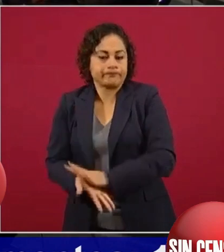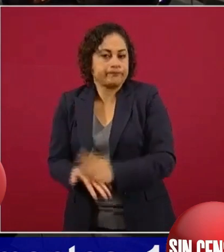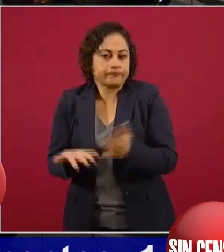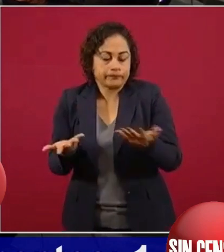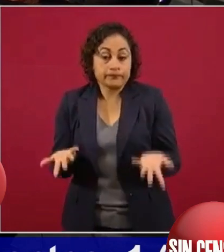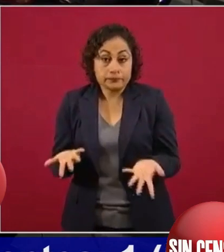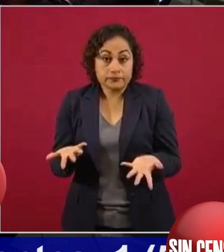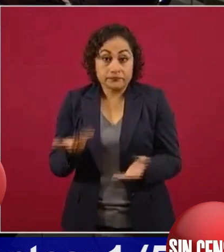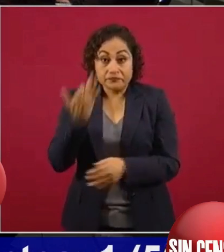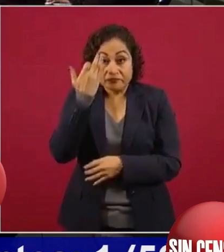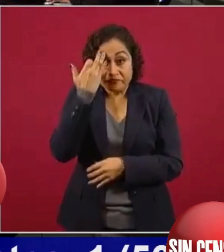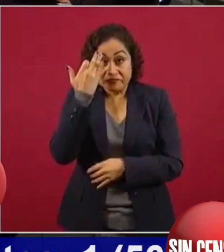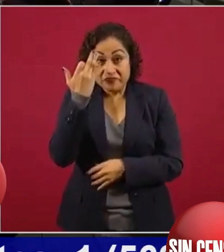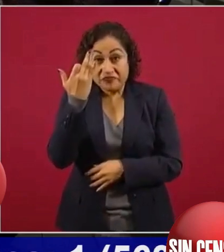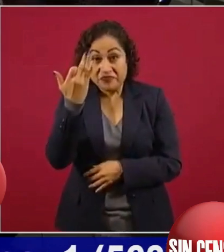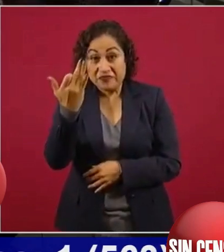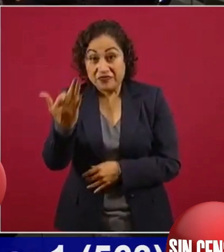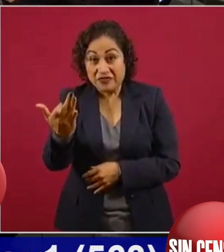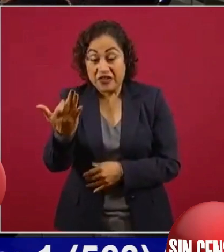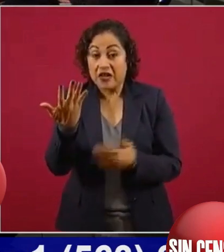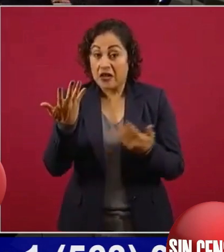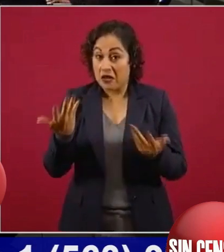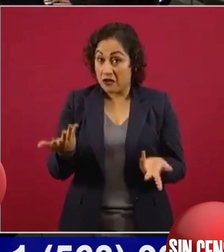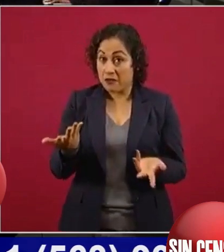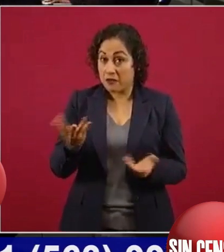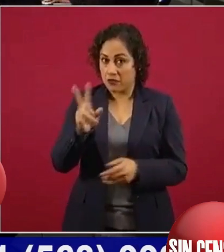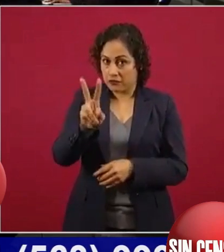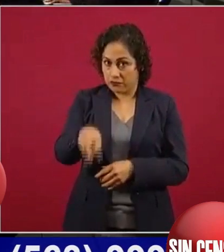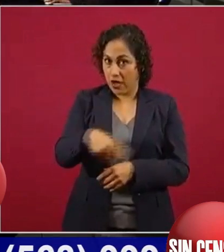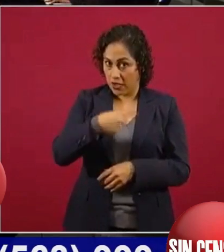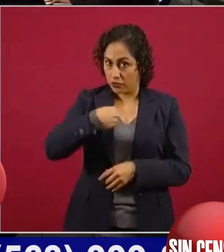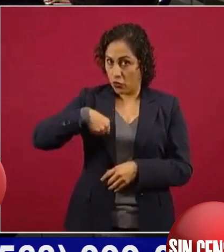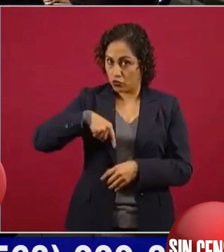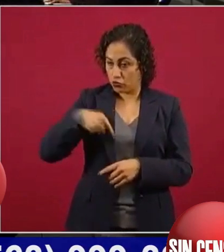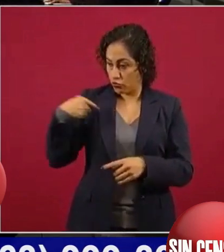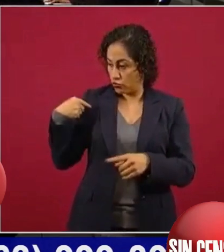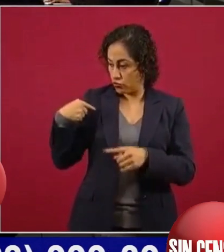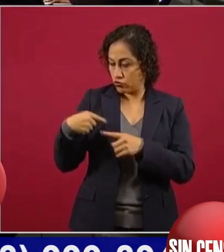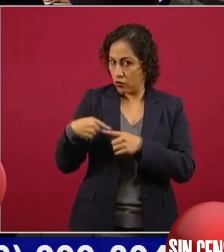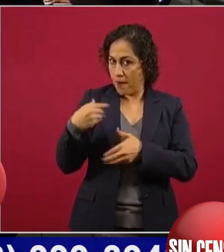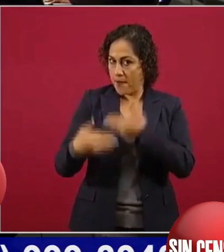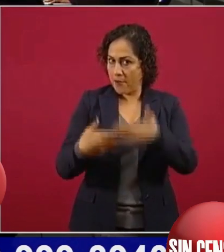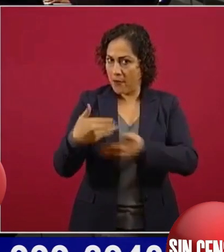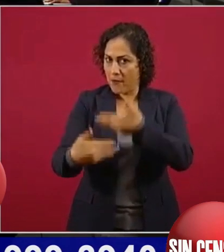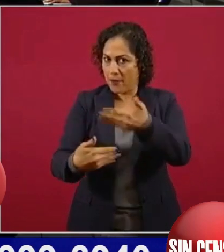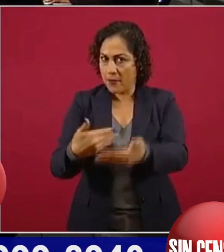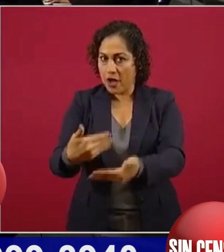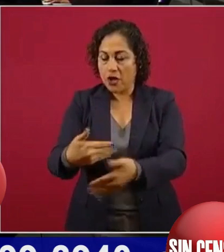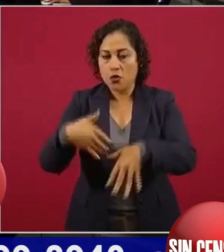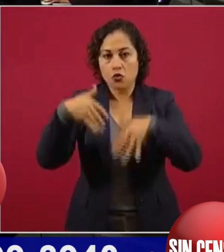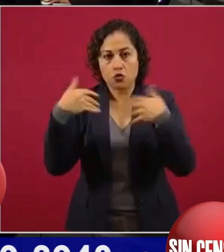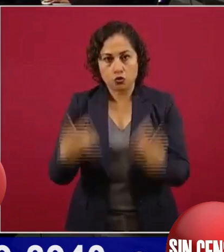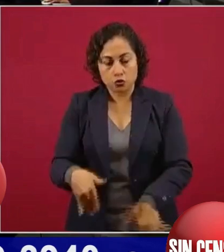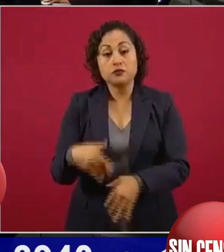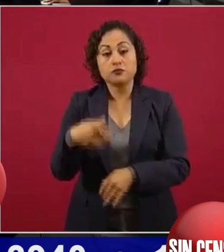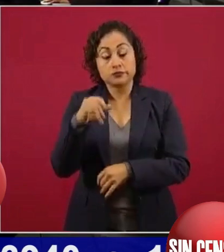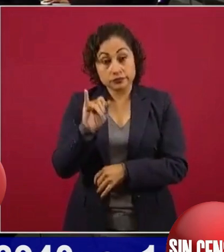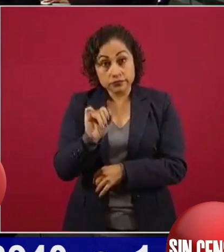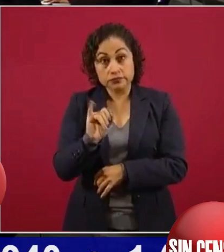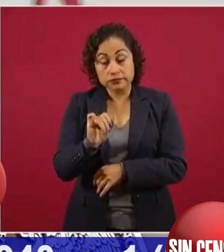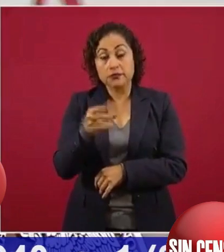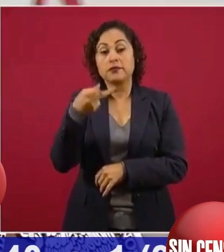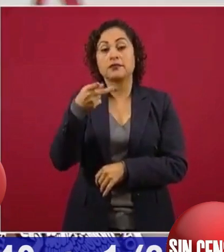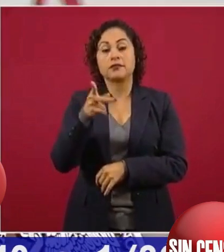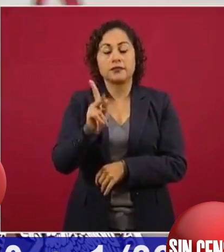que pueden llevar mucho tiempo. Nosotros estamos avanzando bastante y por eso a